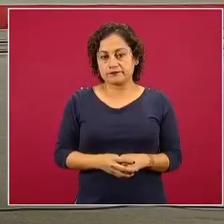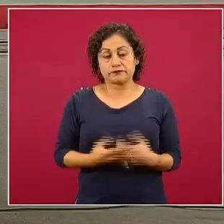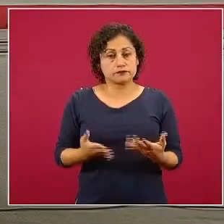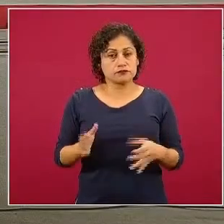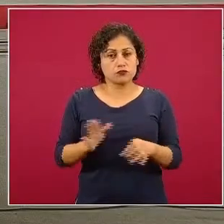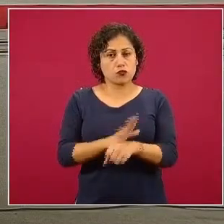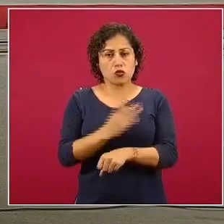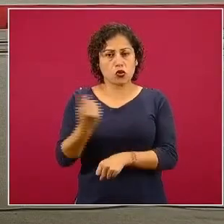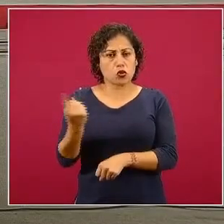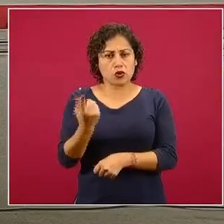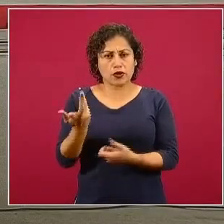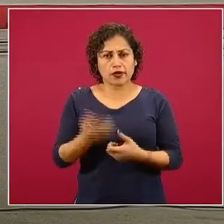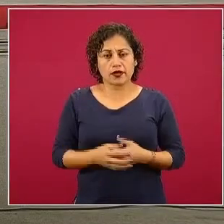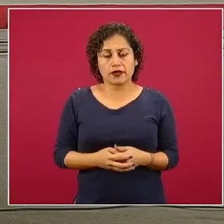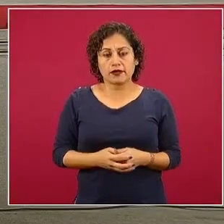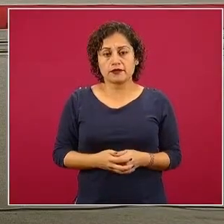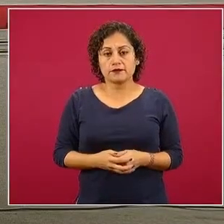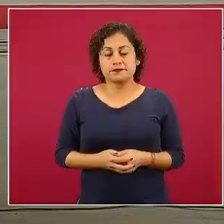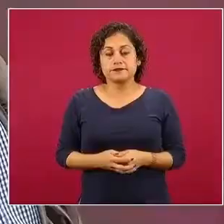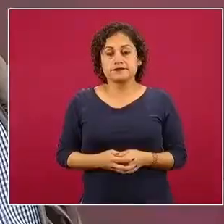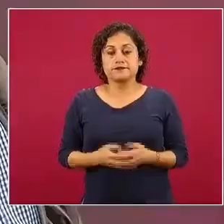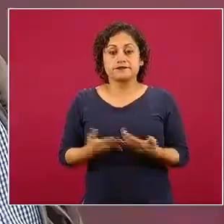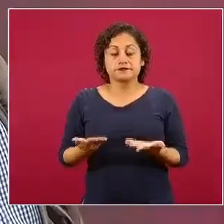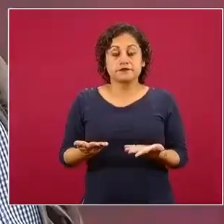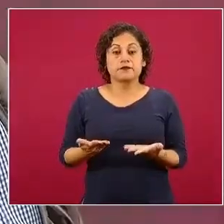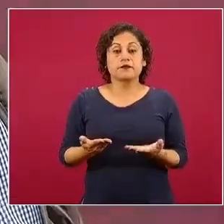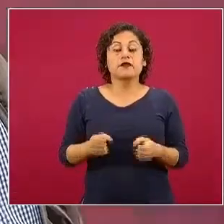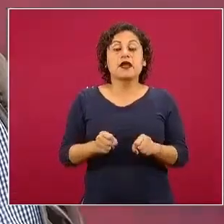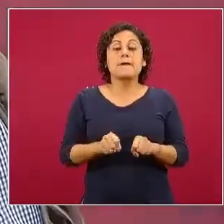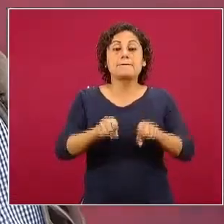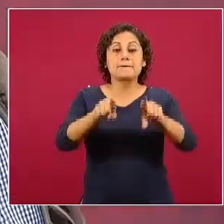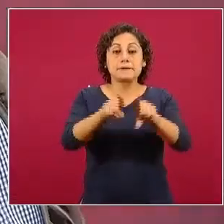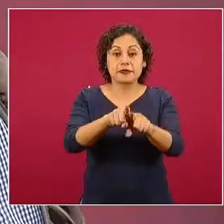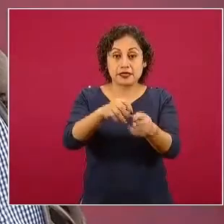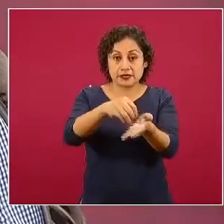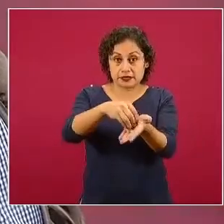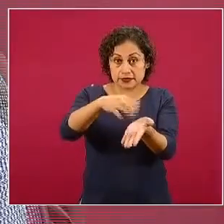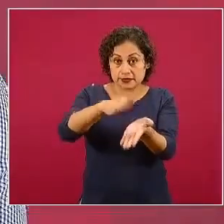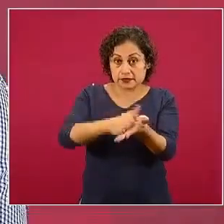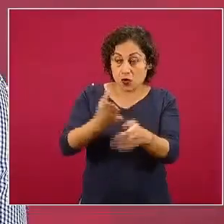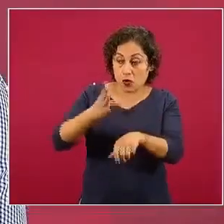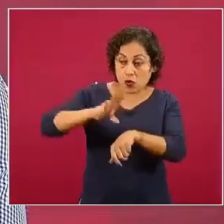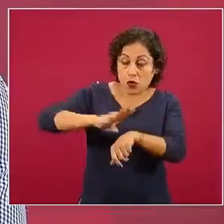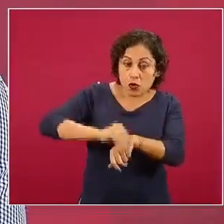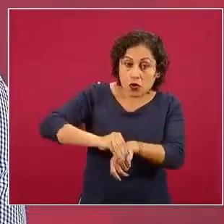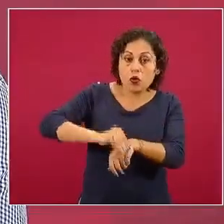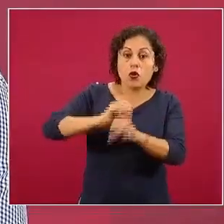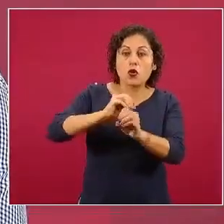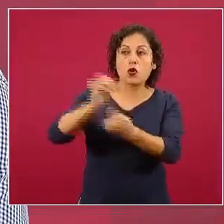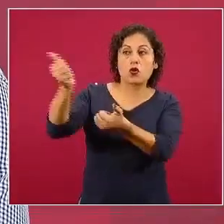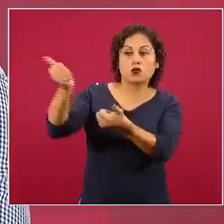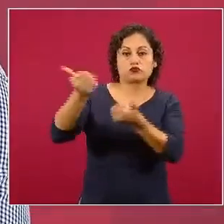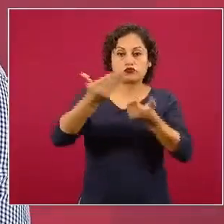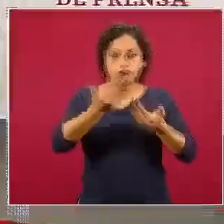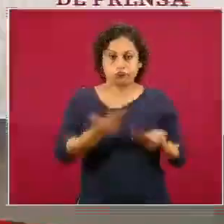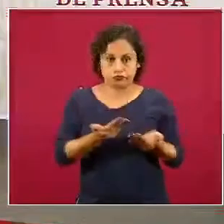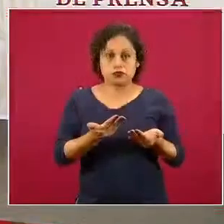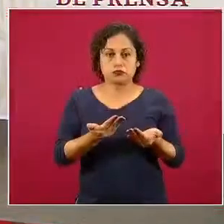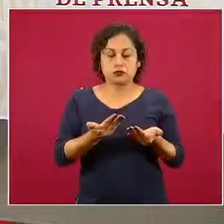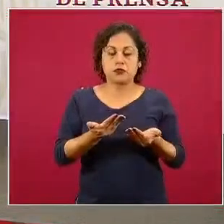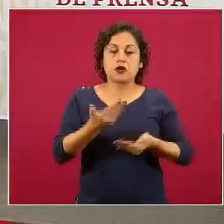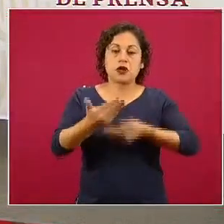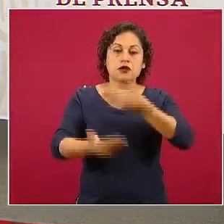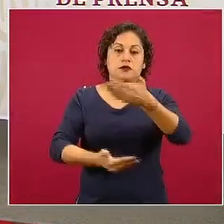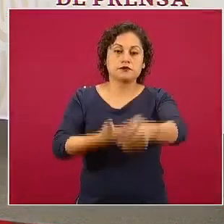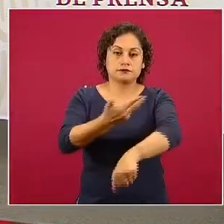la liberación tanto del registro sanitario como de los permisos de importación que continuaron